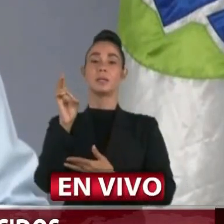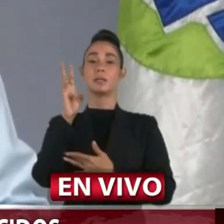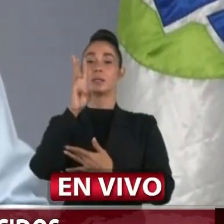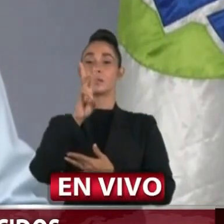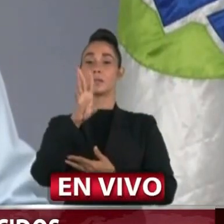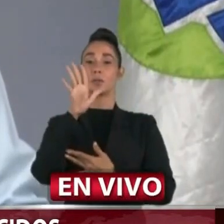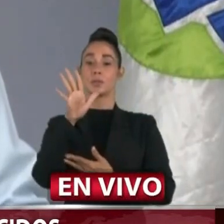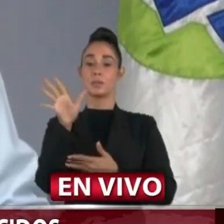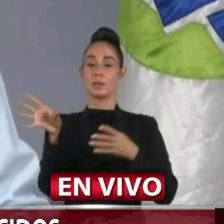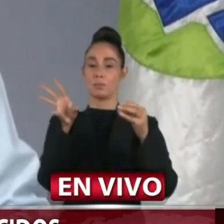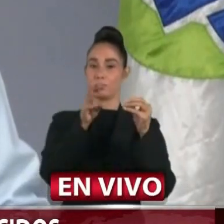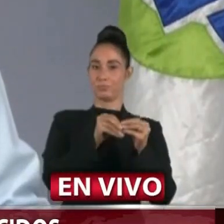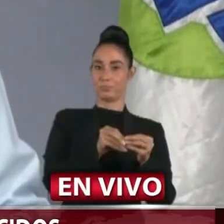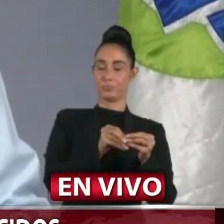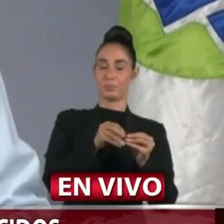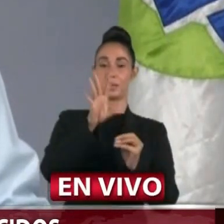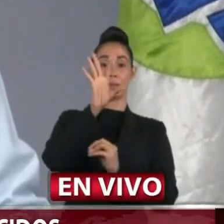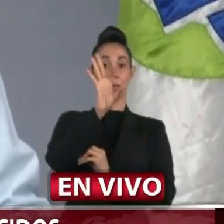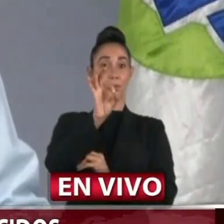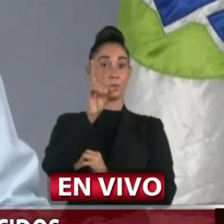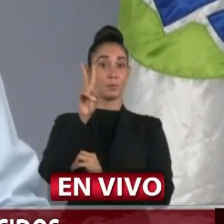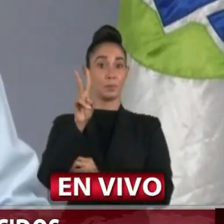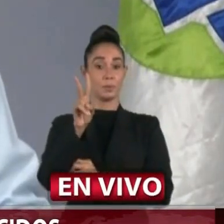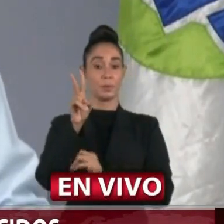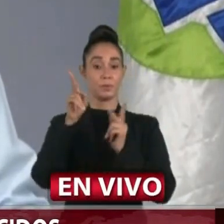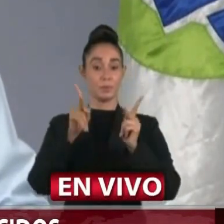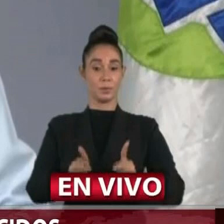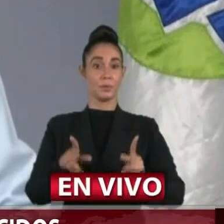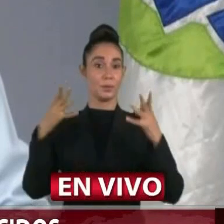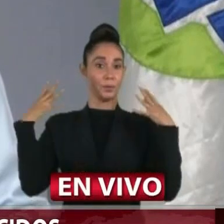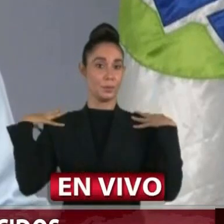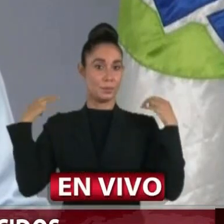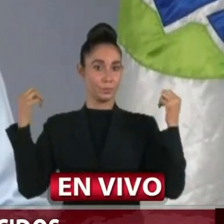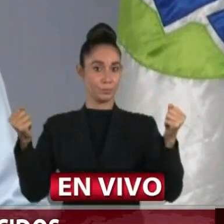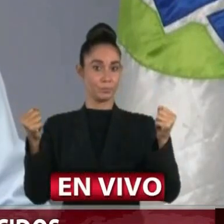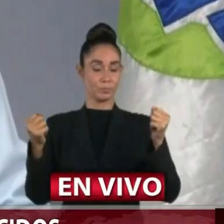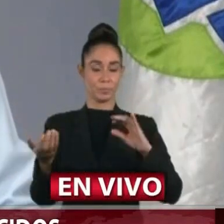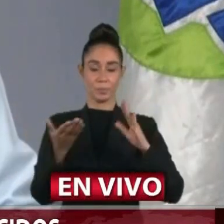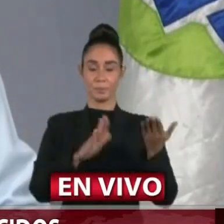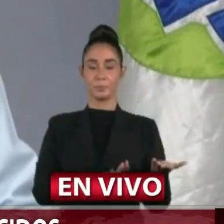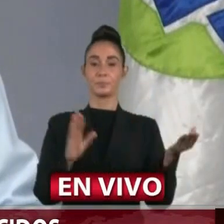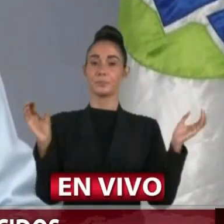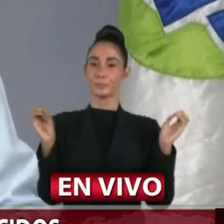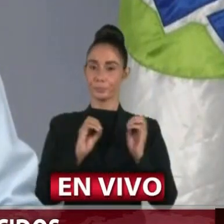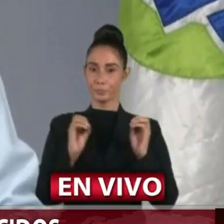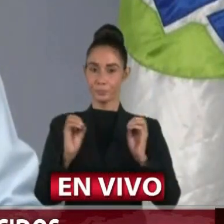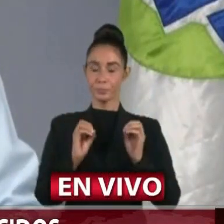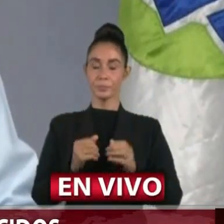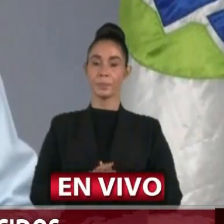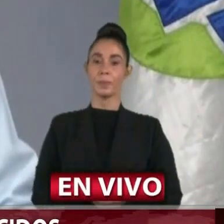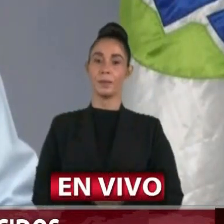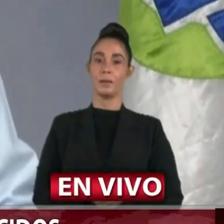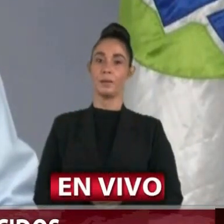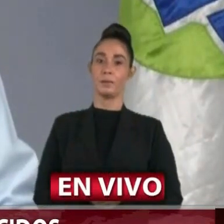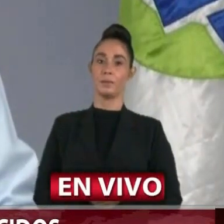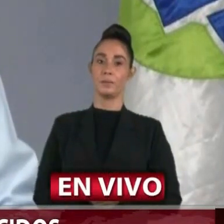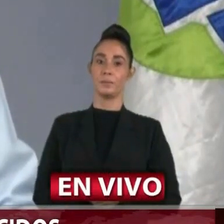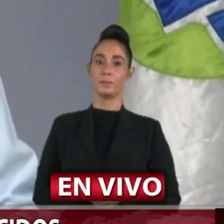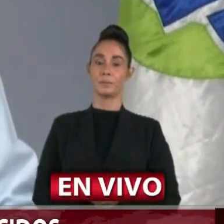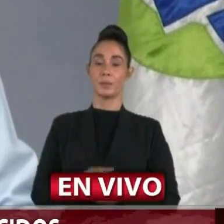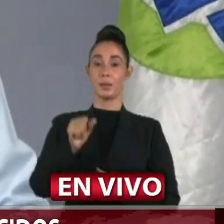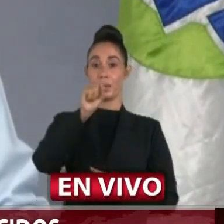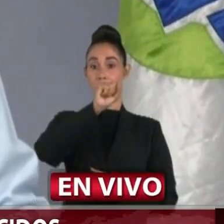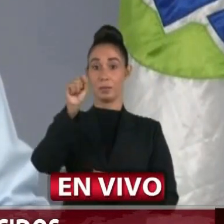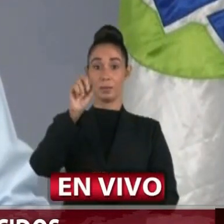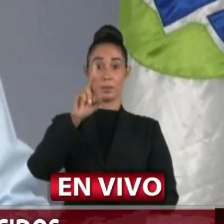765 acumulados, 92 recuperados, ningún fallecimiento. Santiago